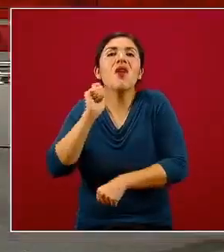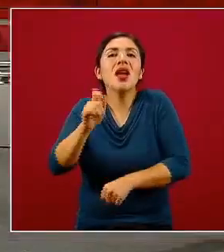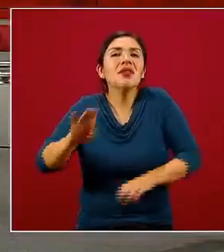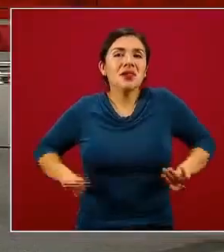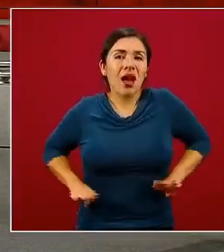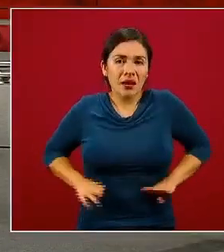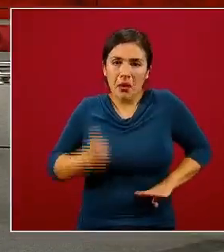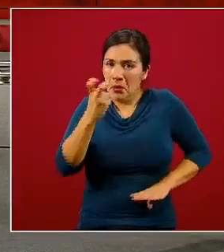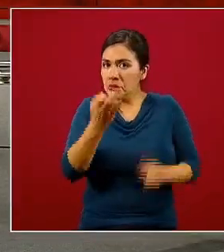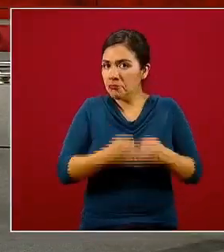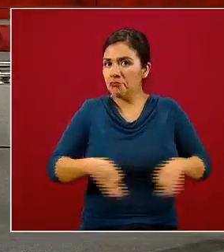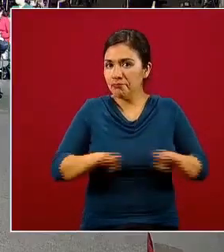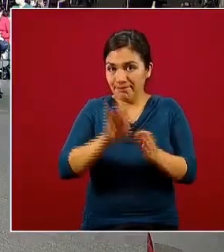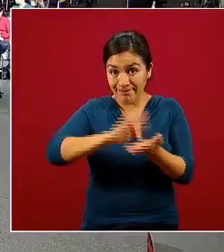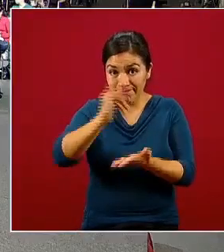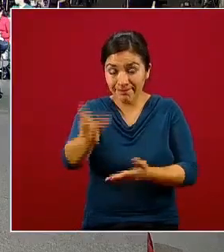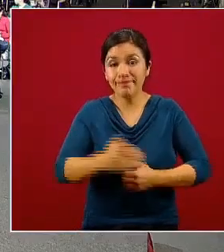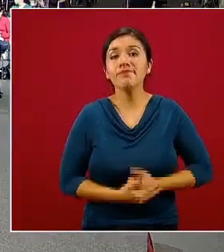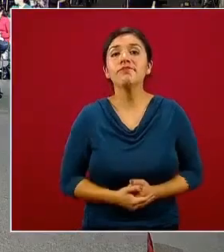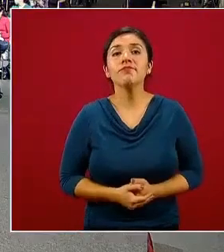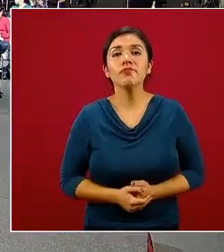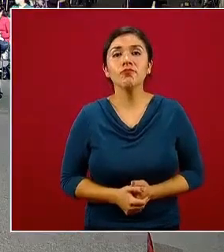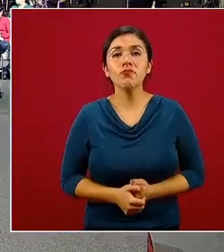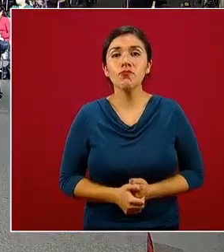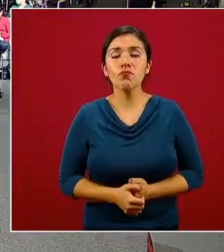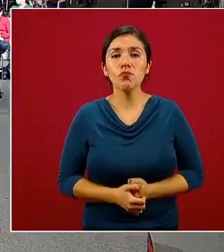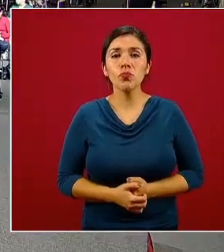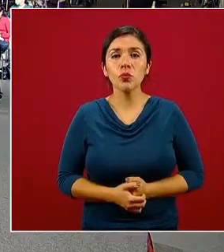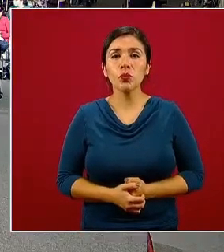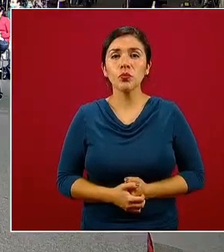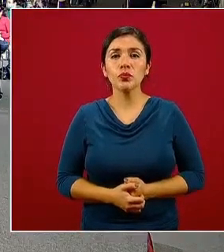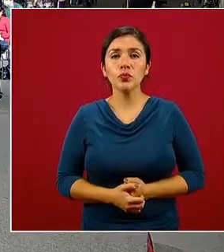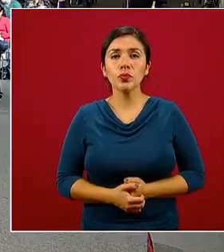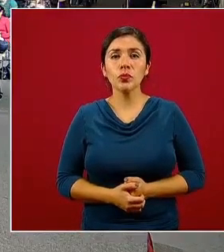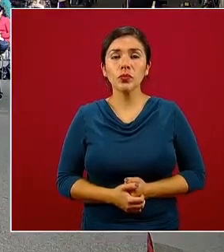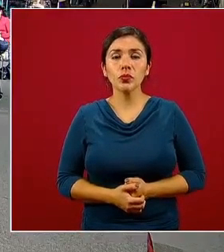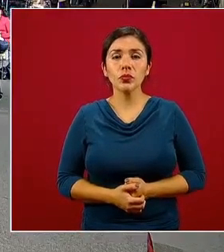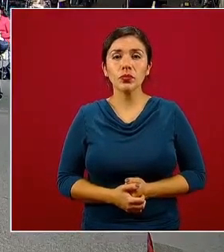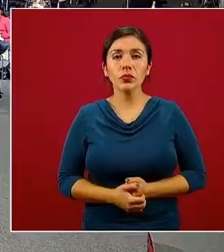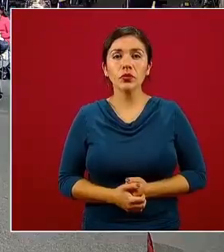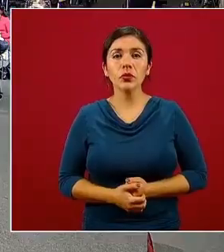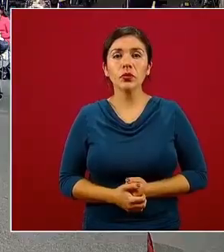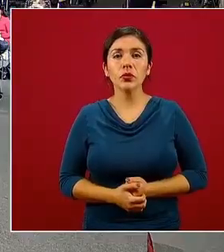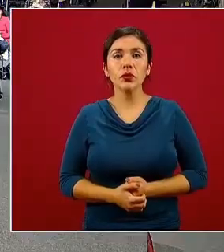muy importante. Gracias, Olinka. Vamos a darle la palabra. Estaba Araceli primero, sí, por favor.